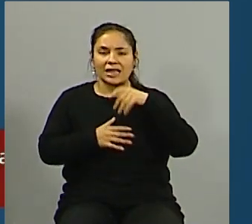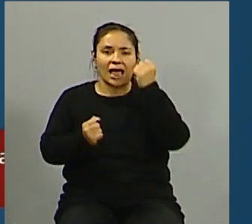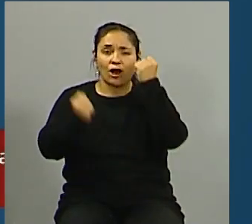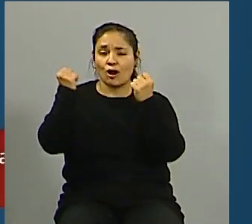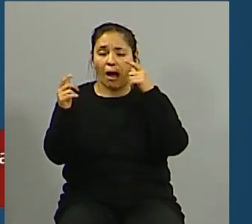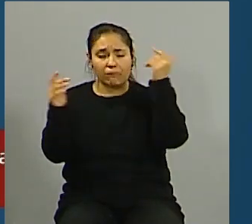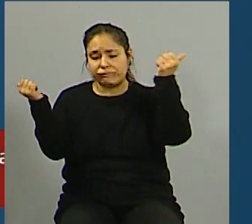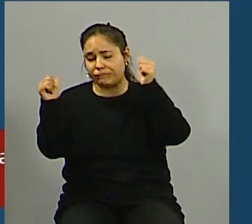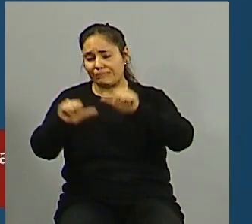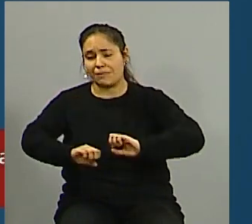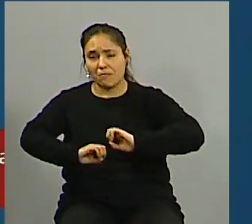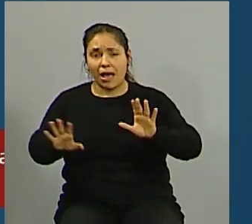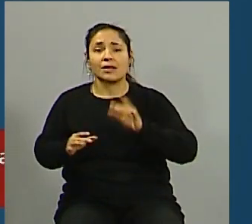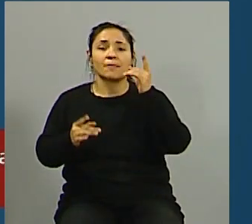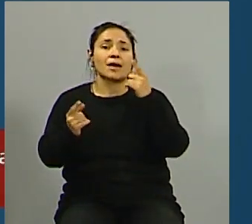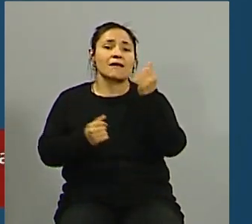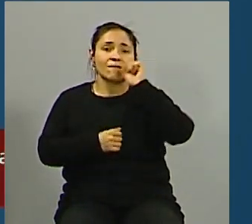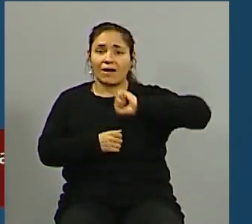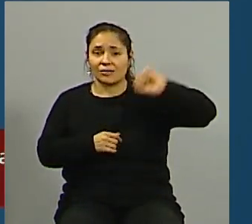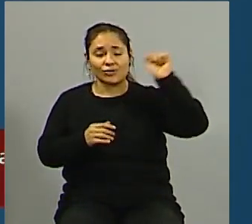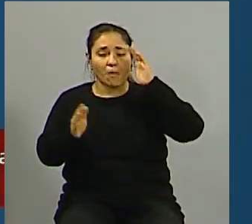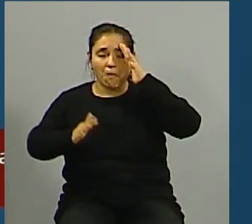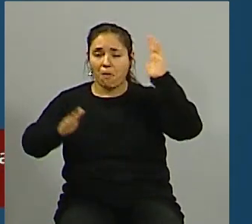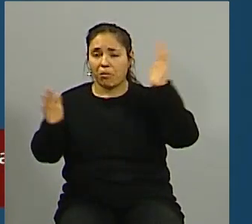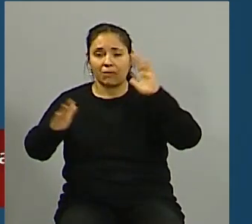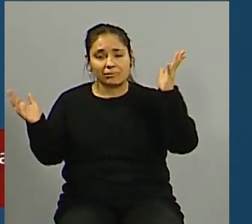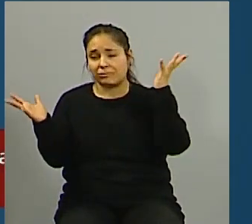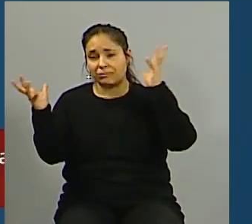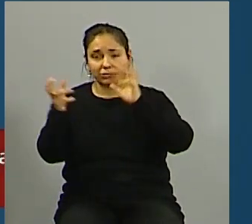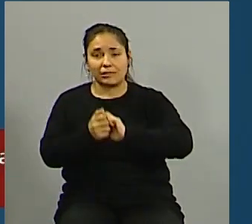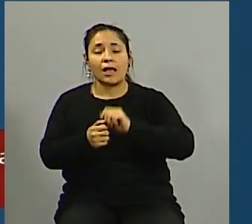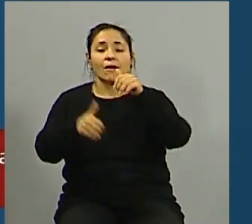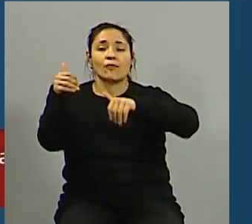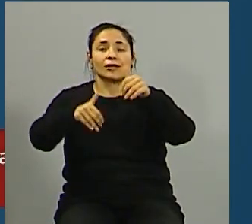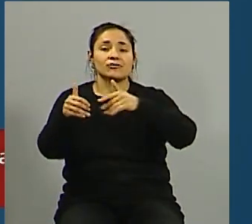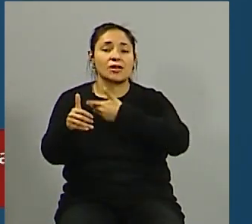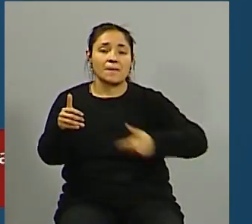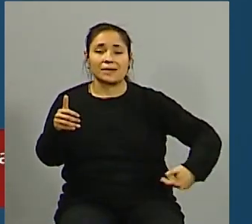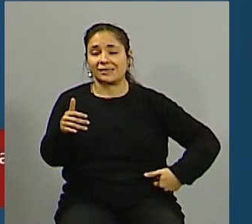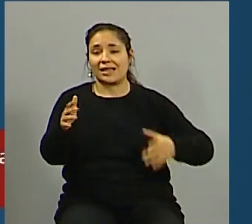podría colapsar antes o llegando ya las generales presidenciales.